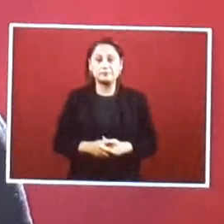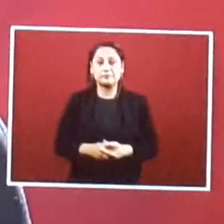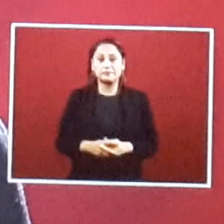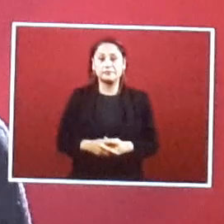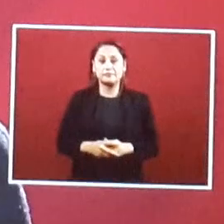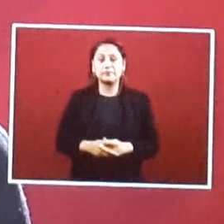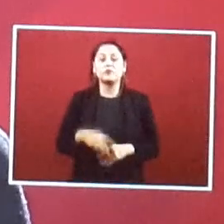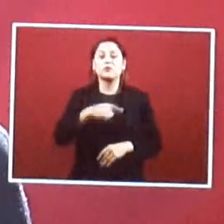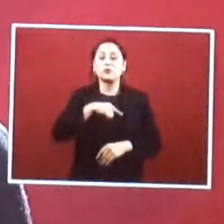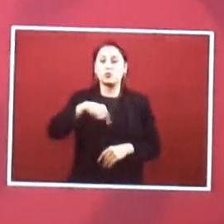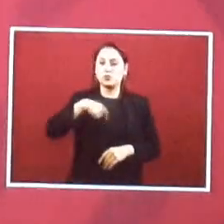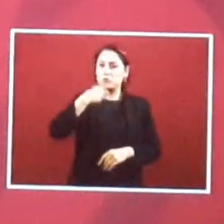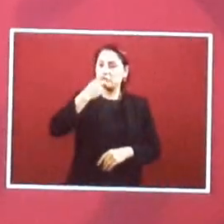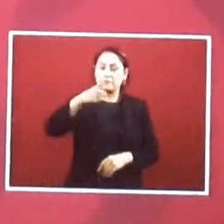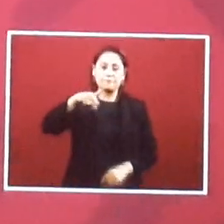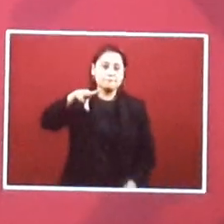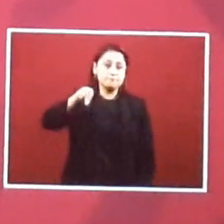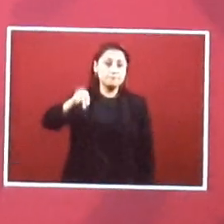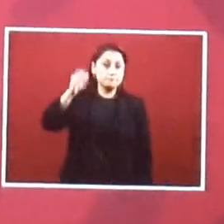Dijimos no.